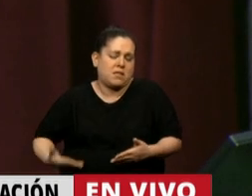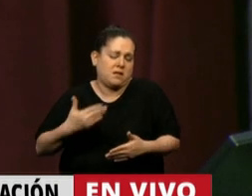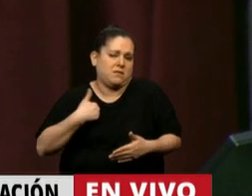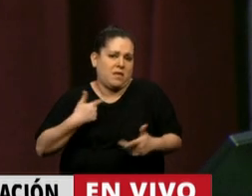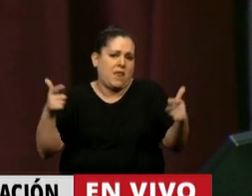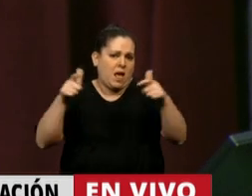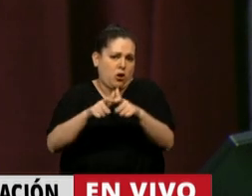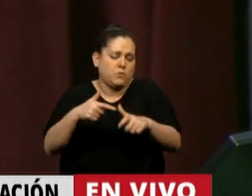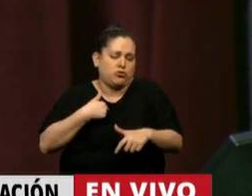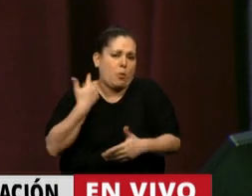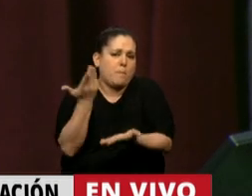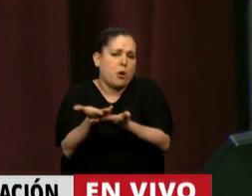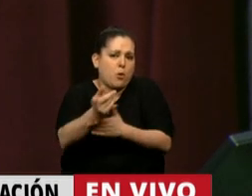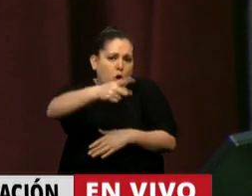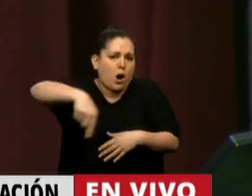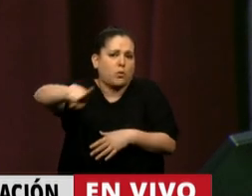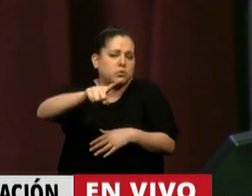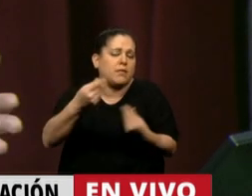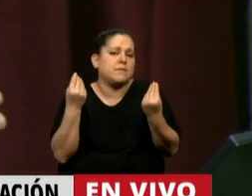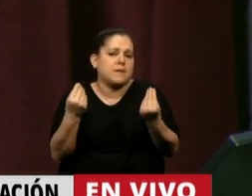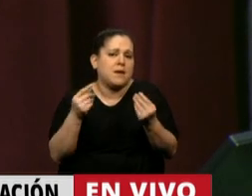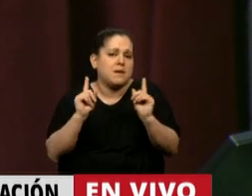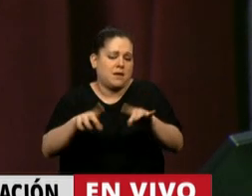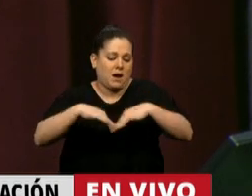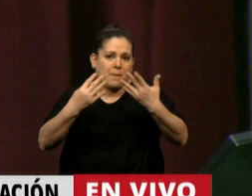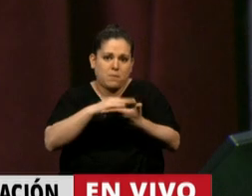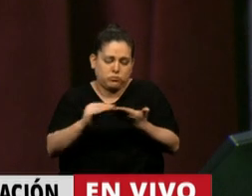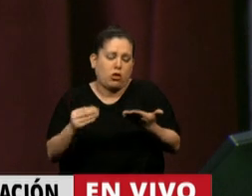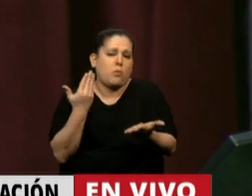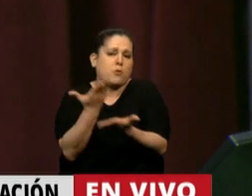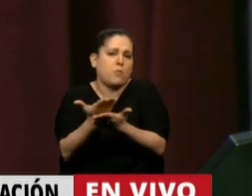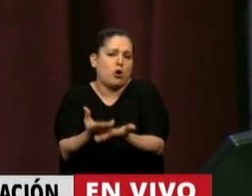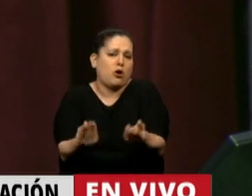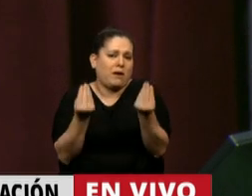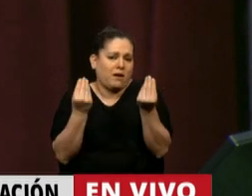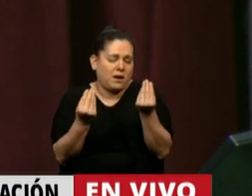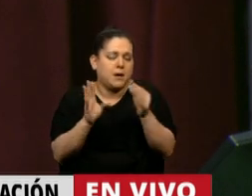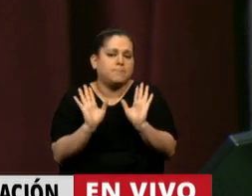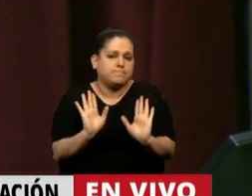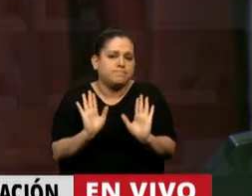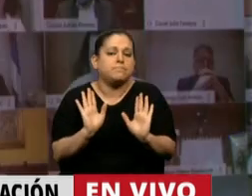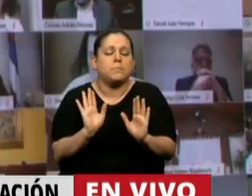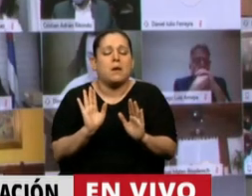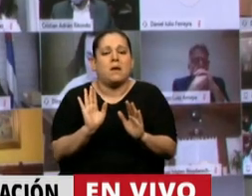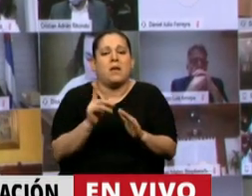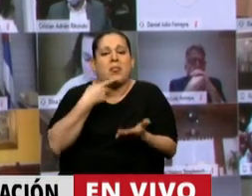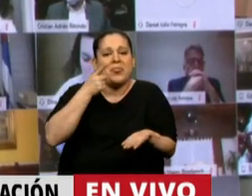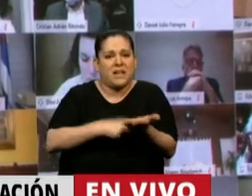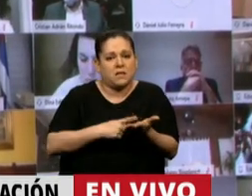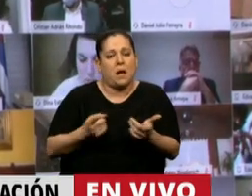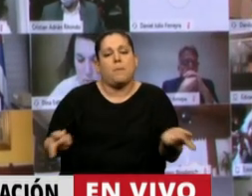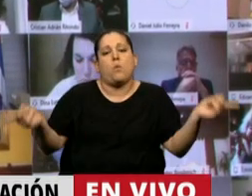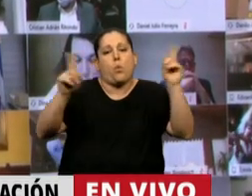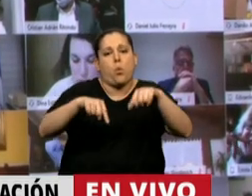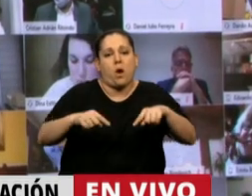comisión que y proponerle al cuerpo que mandemos el dictamen a comisión